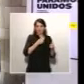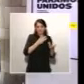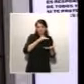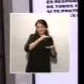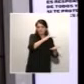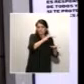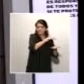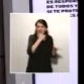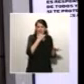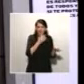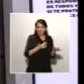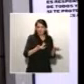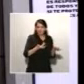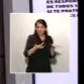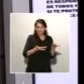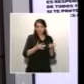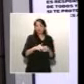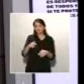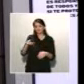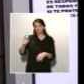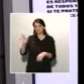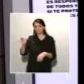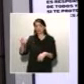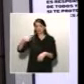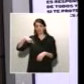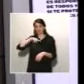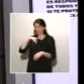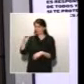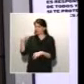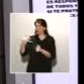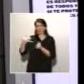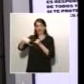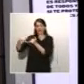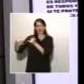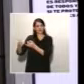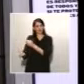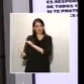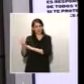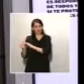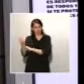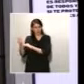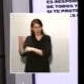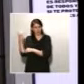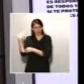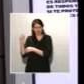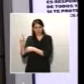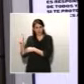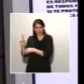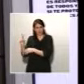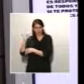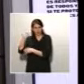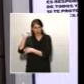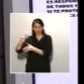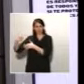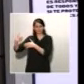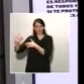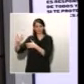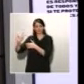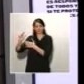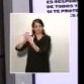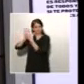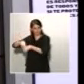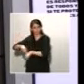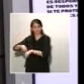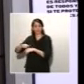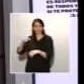Así es. Hemos cerrado líneas de producción. Como he comentado anteriormente, el estado en el que nos encontramos a nivel